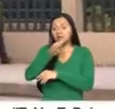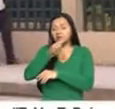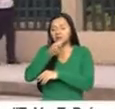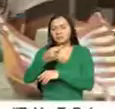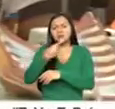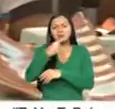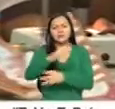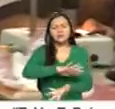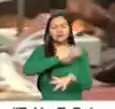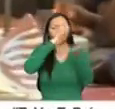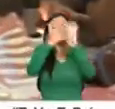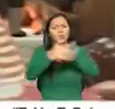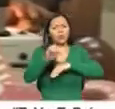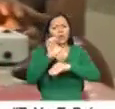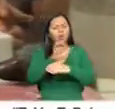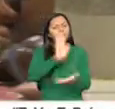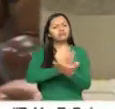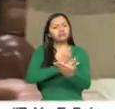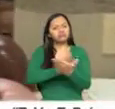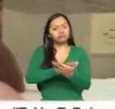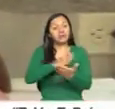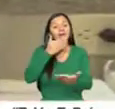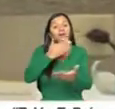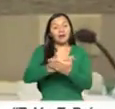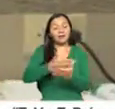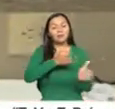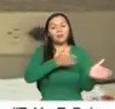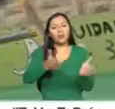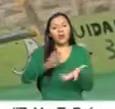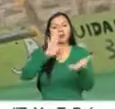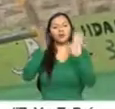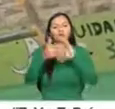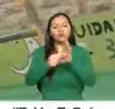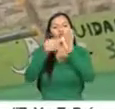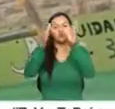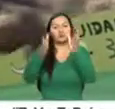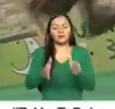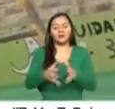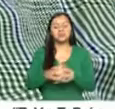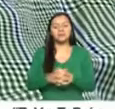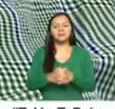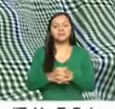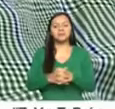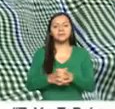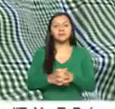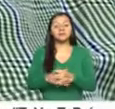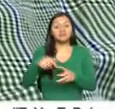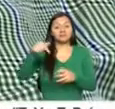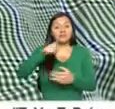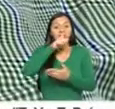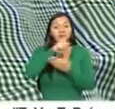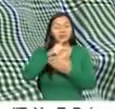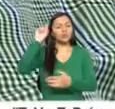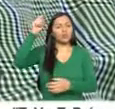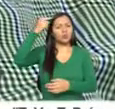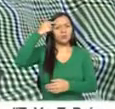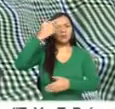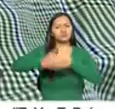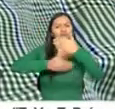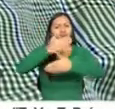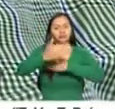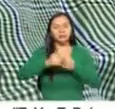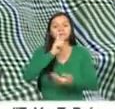proceso de cambio emprendido por la Revolución Ciudadana como inspirador para la región. Un gobierno